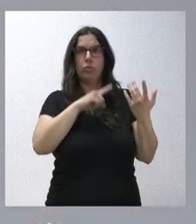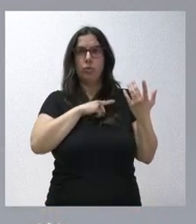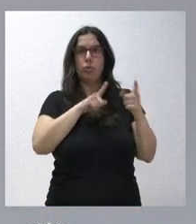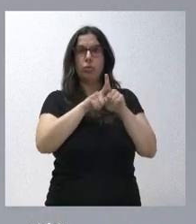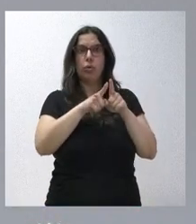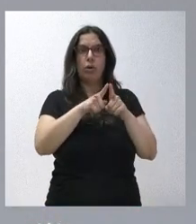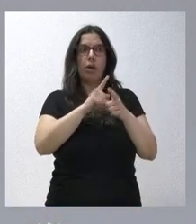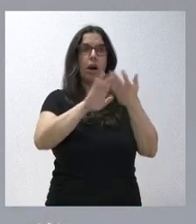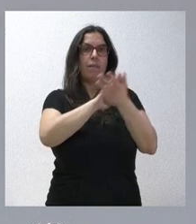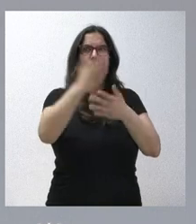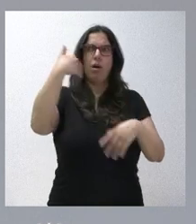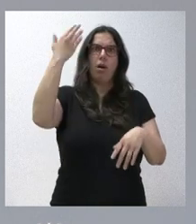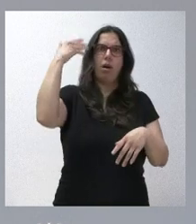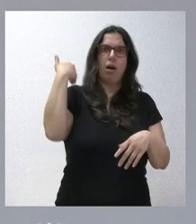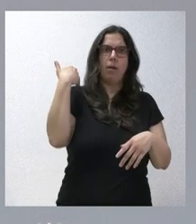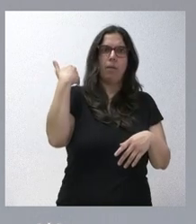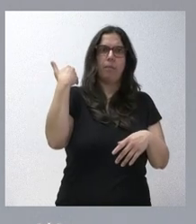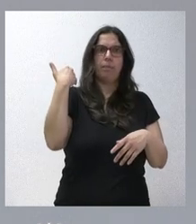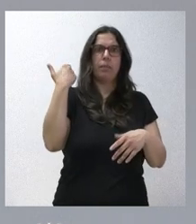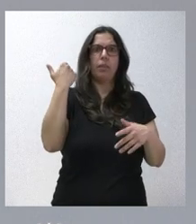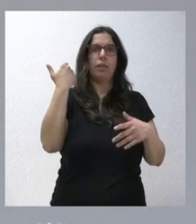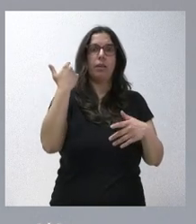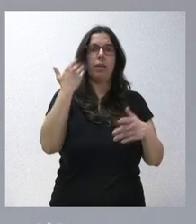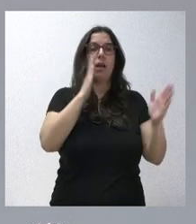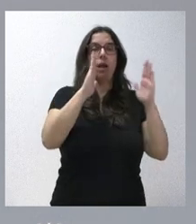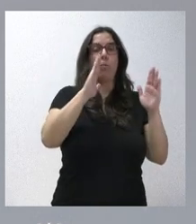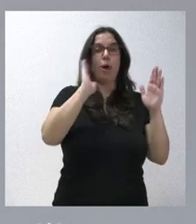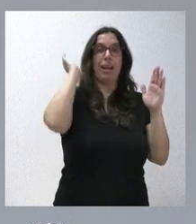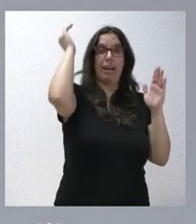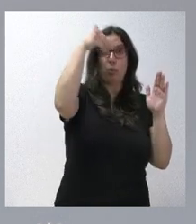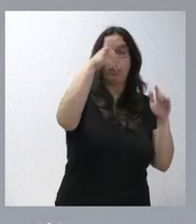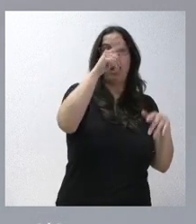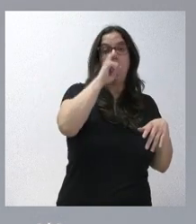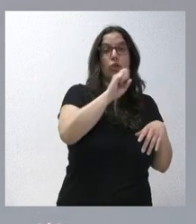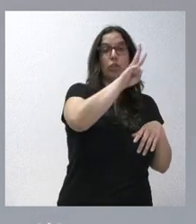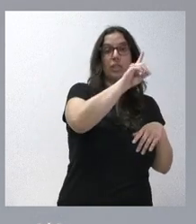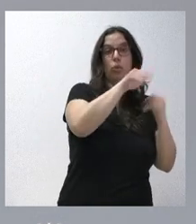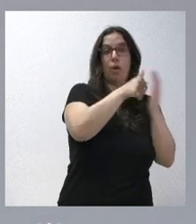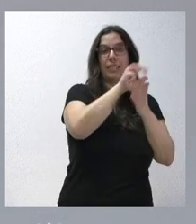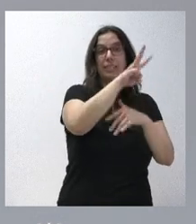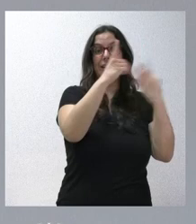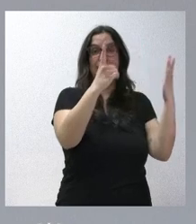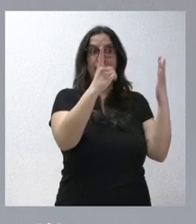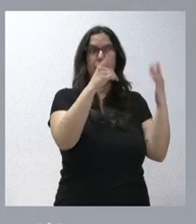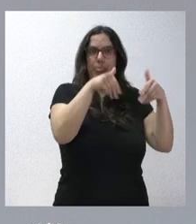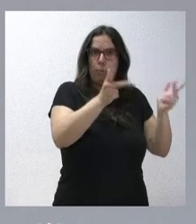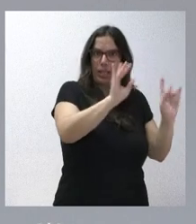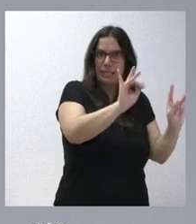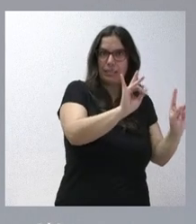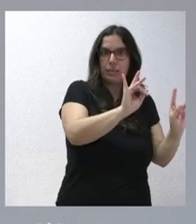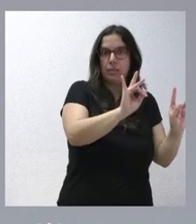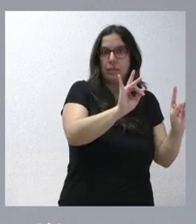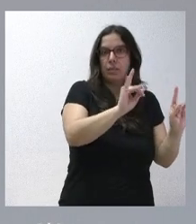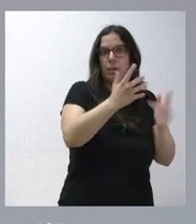histórica se junta una etapa democrática la republicana de 1931 a 1936 con la